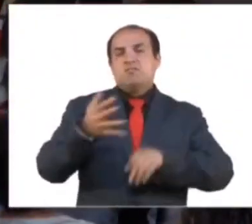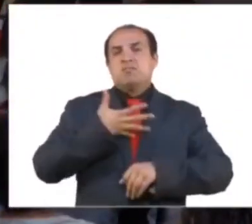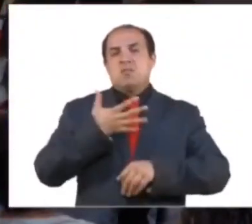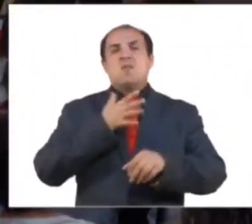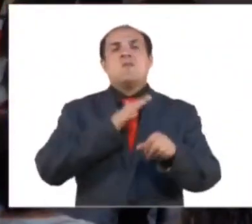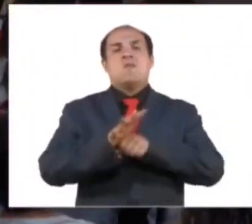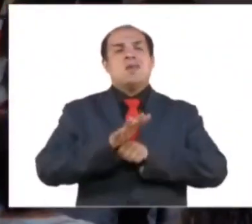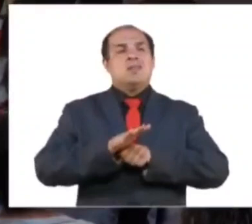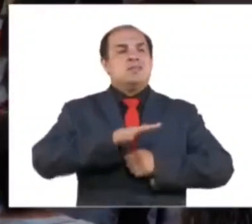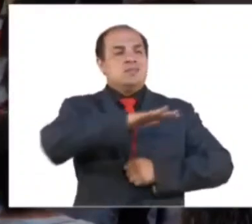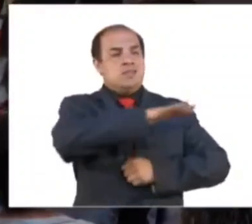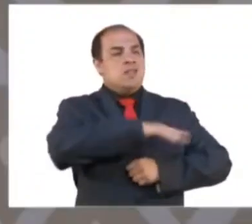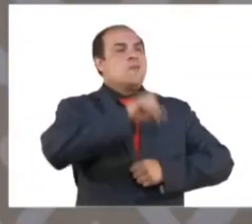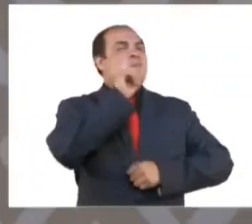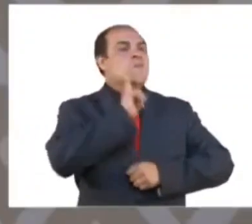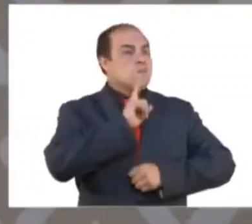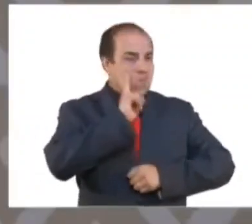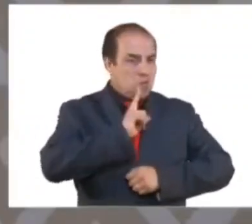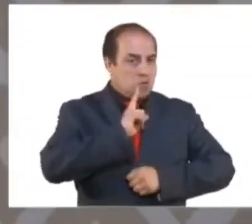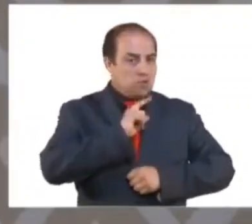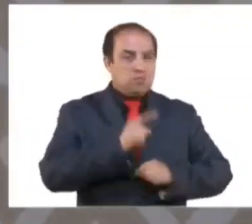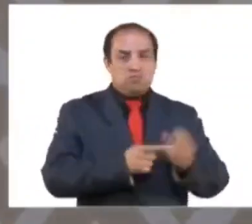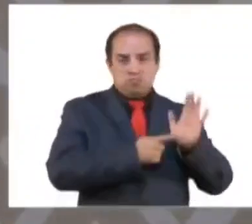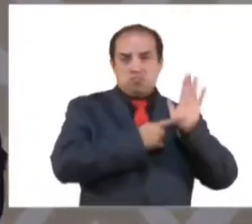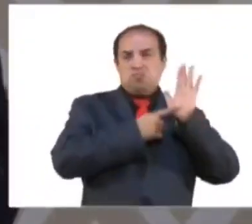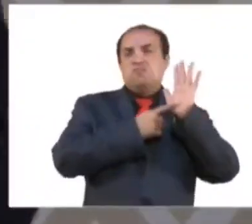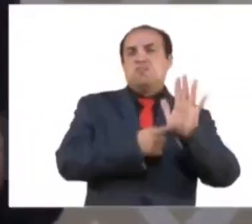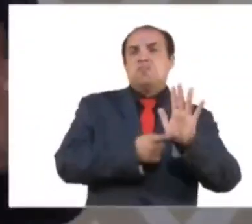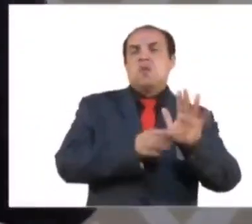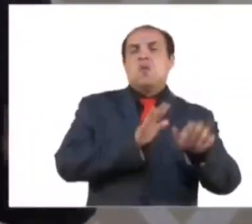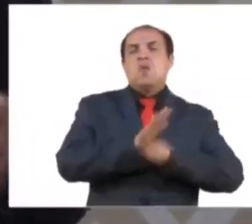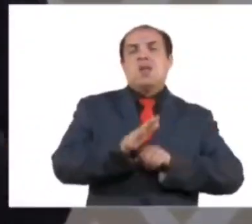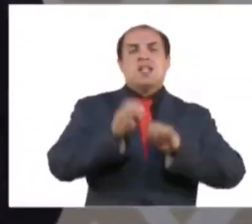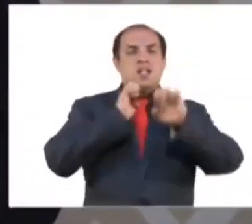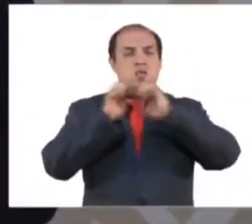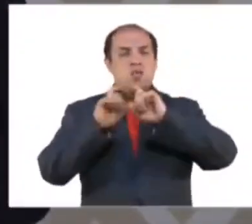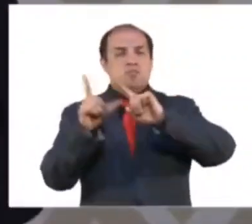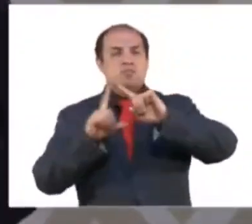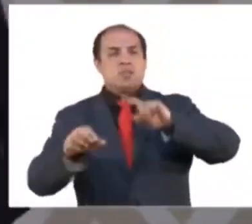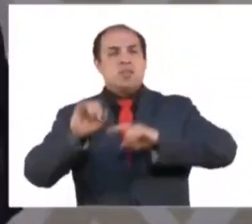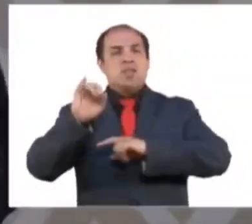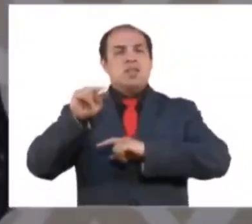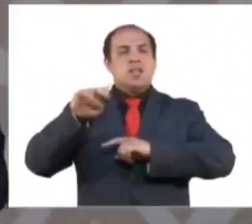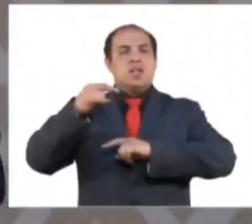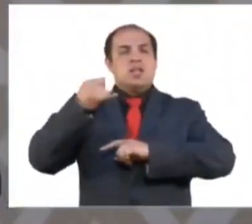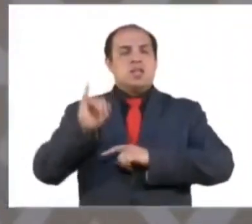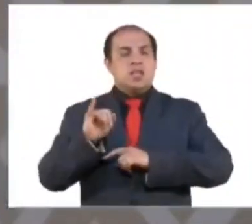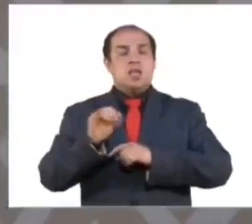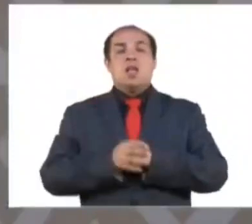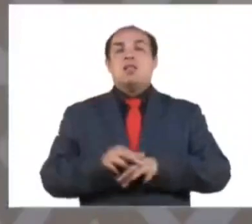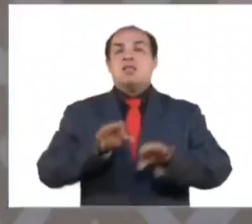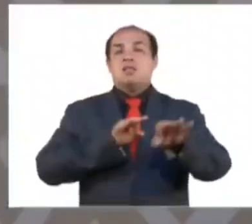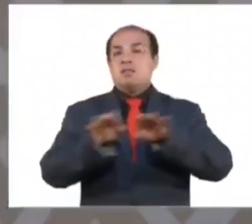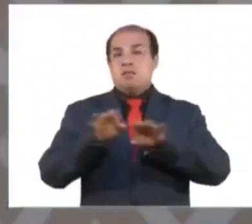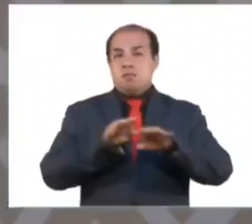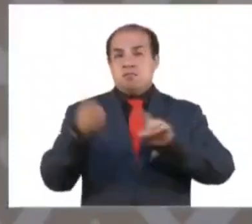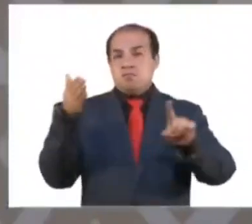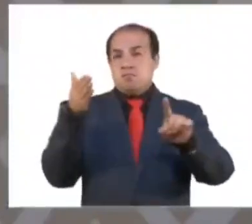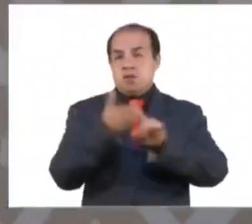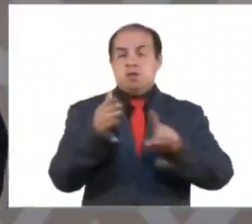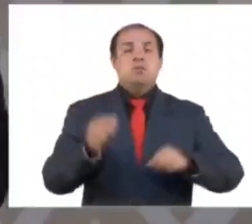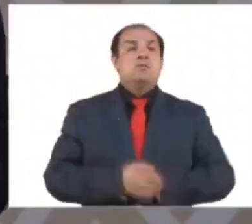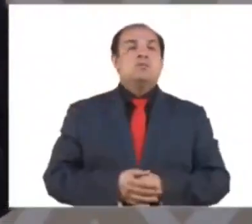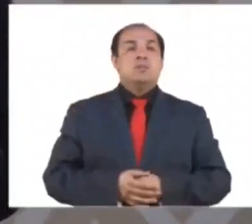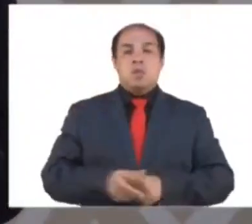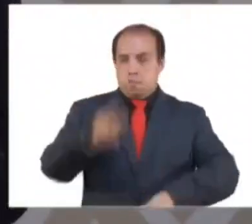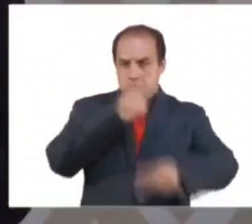las mujeres. Muestra de ello es la Encuesta Nacional del INEGI de la Ocupación y del Empleo. Pero para eso